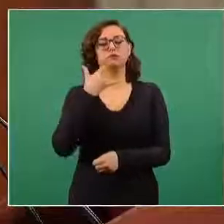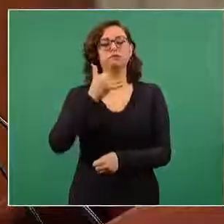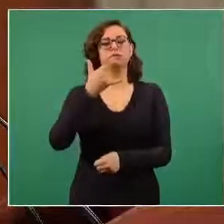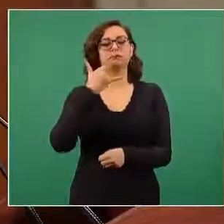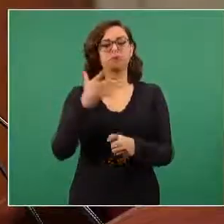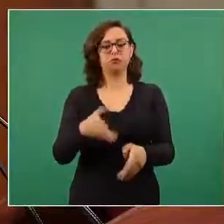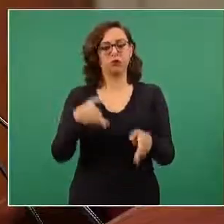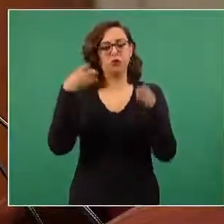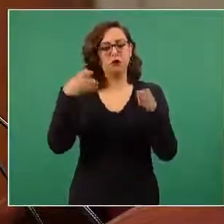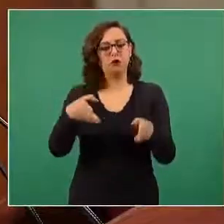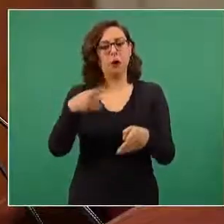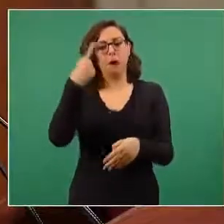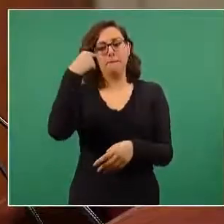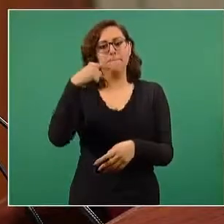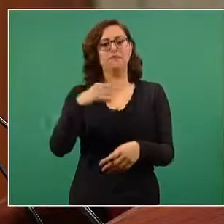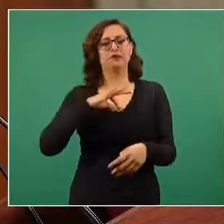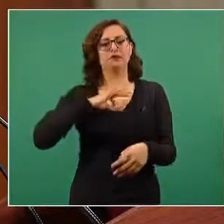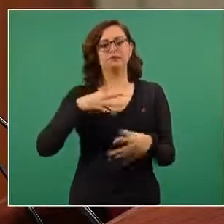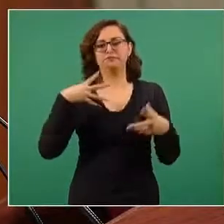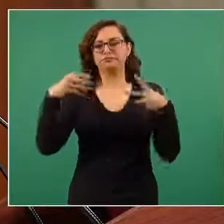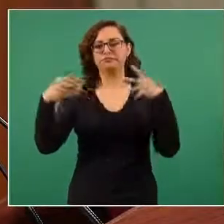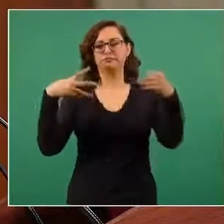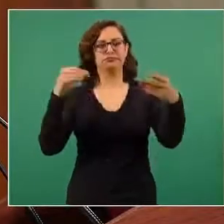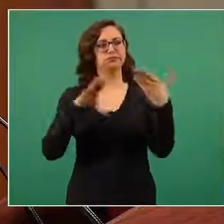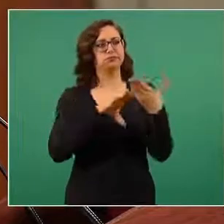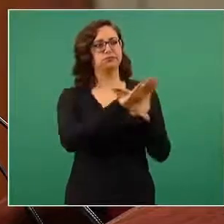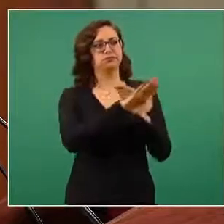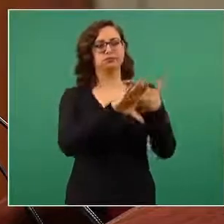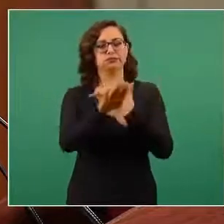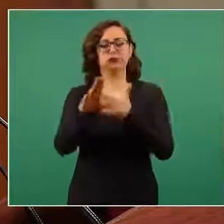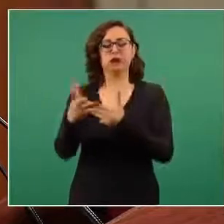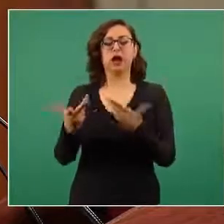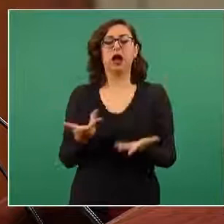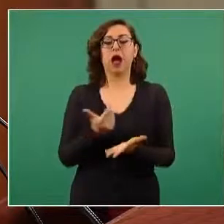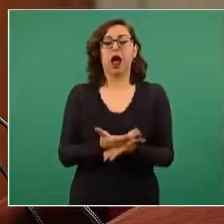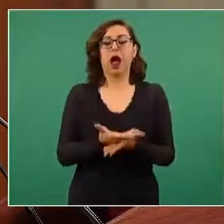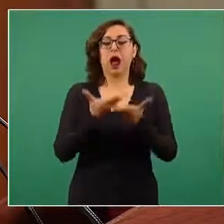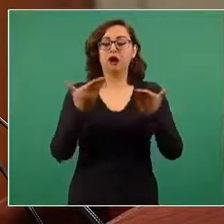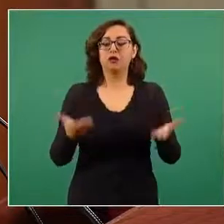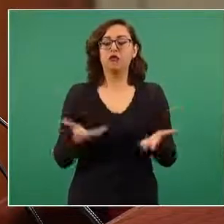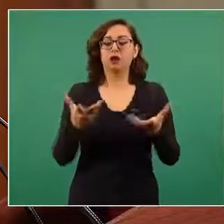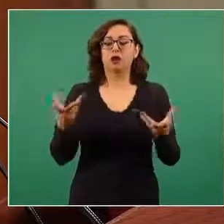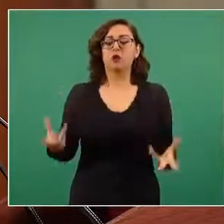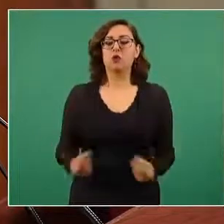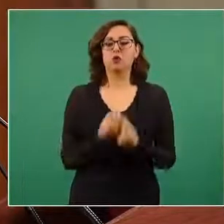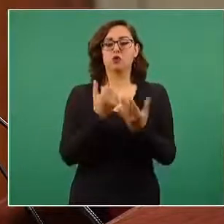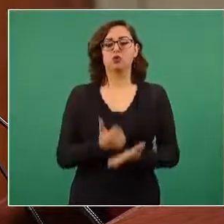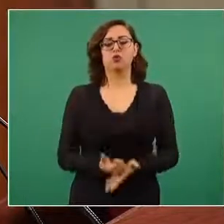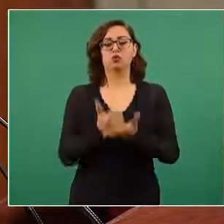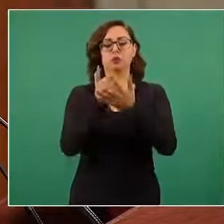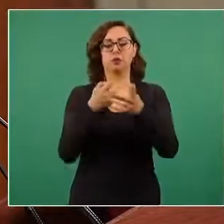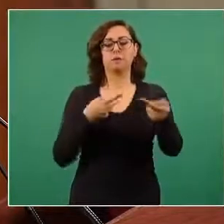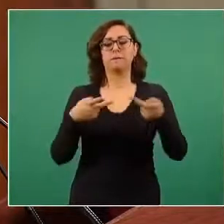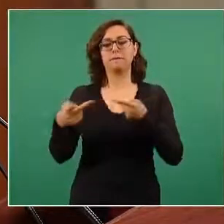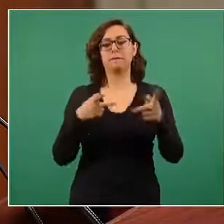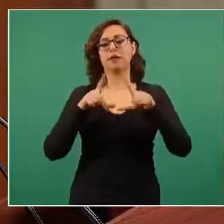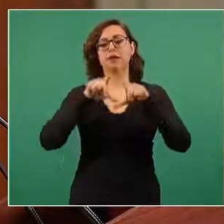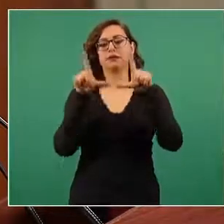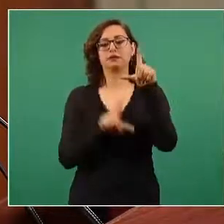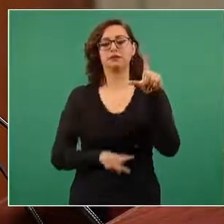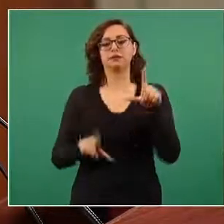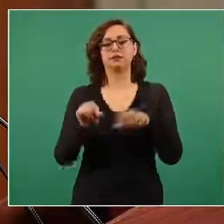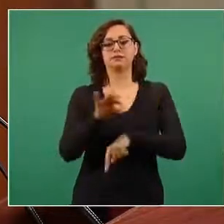entregados para enfrentar la pandemia y ahora que están ayudando en el Plan Nacional